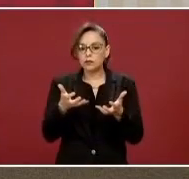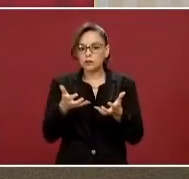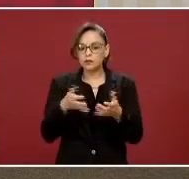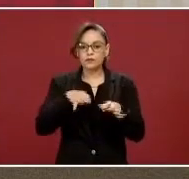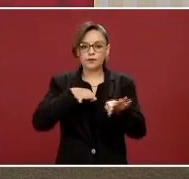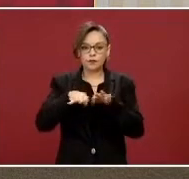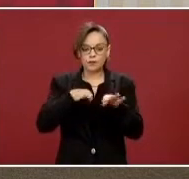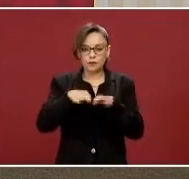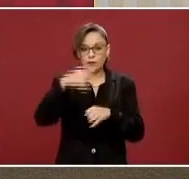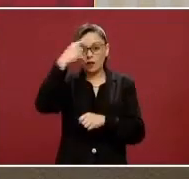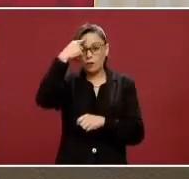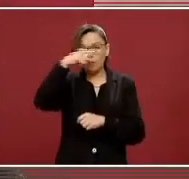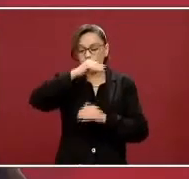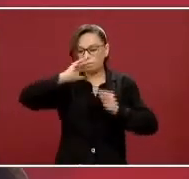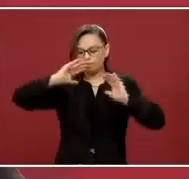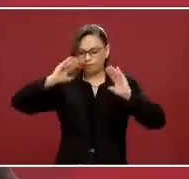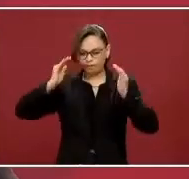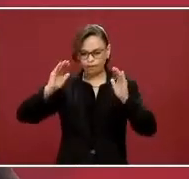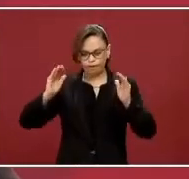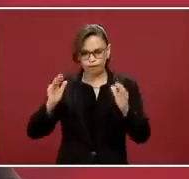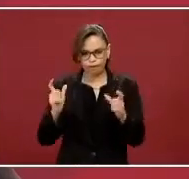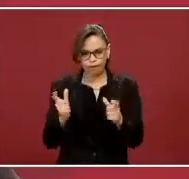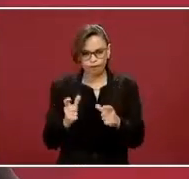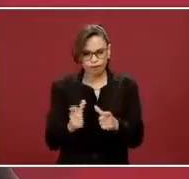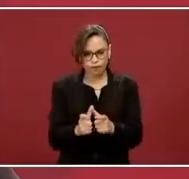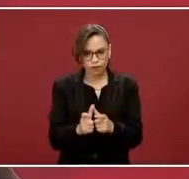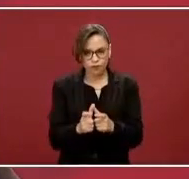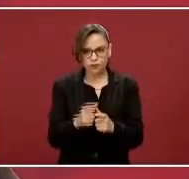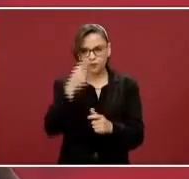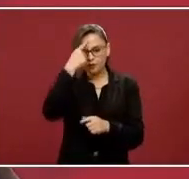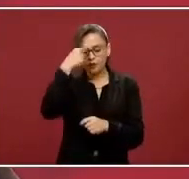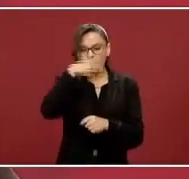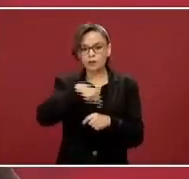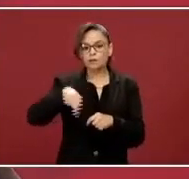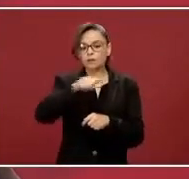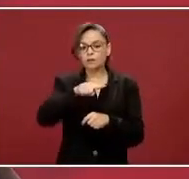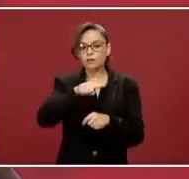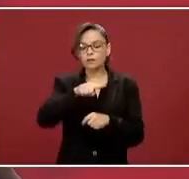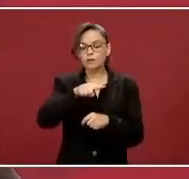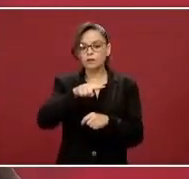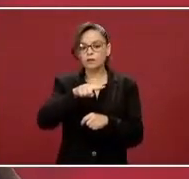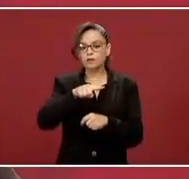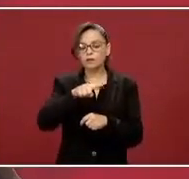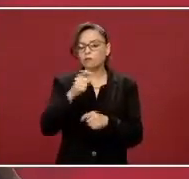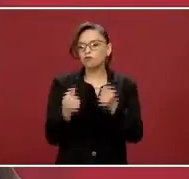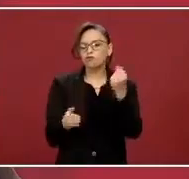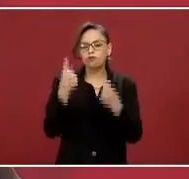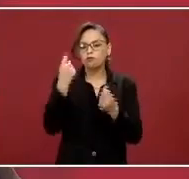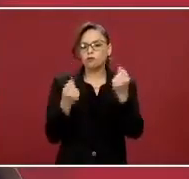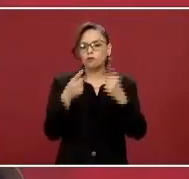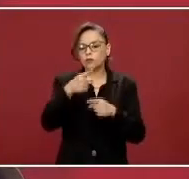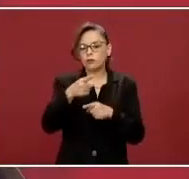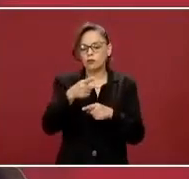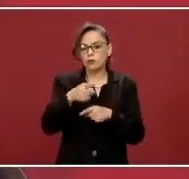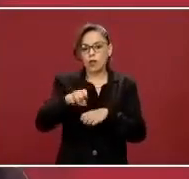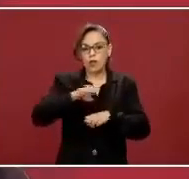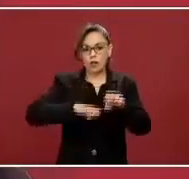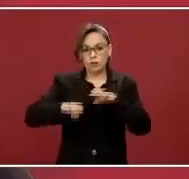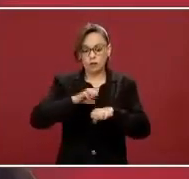para reducir al mínimo la operación de cualquier organización privada o